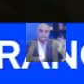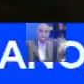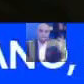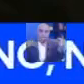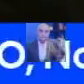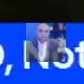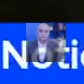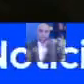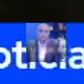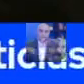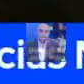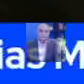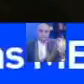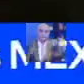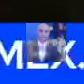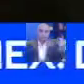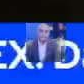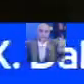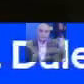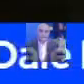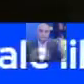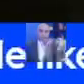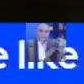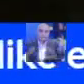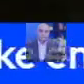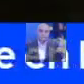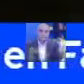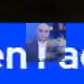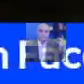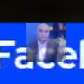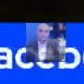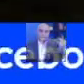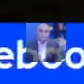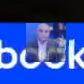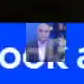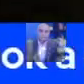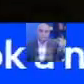mismo parece fomentarlo. Fuerte abrazo. Y se refiere a una amenaza que